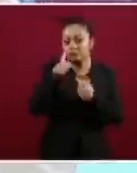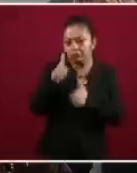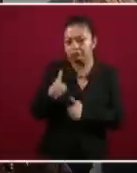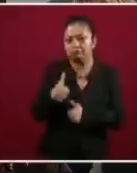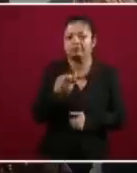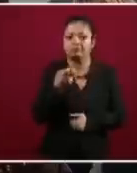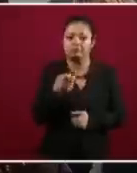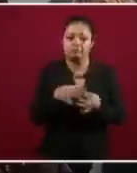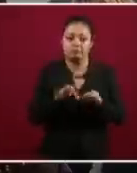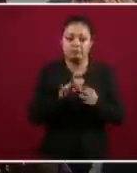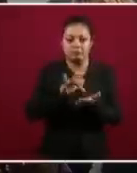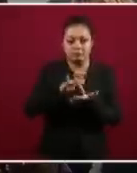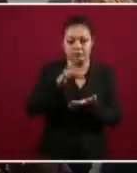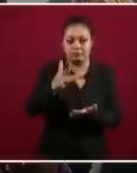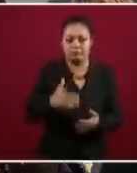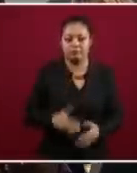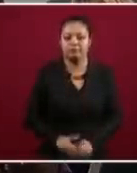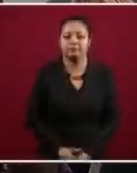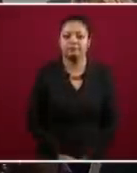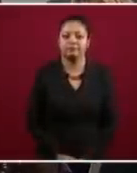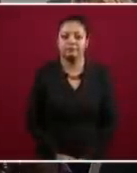gracias.